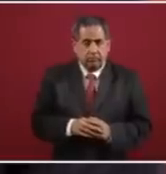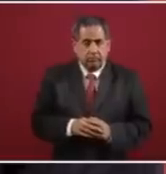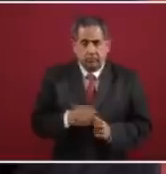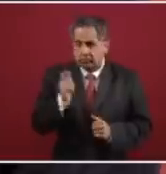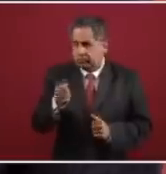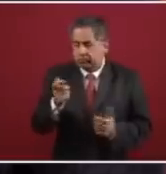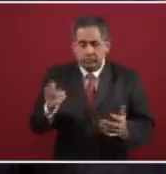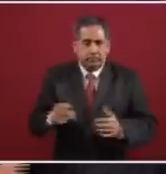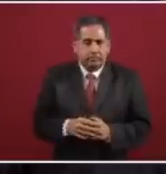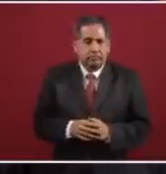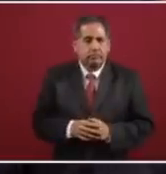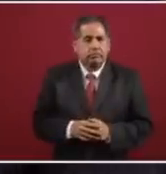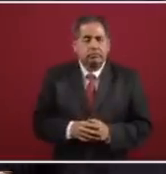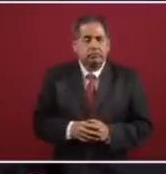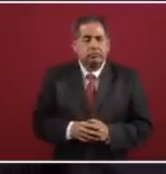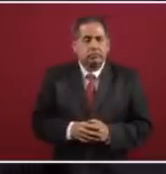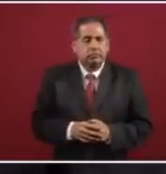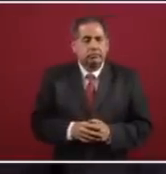es